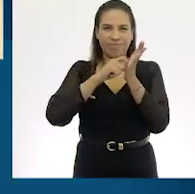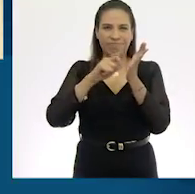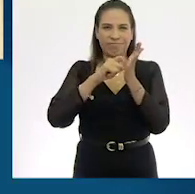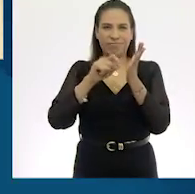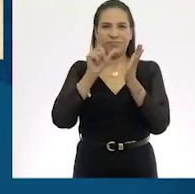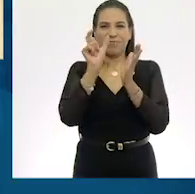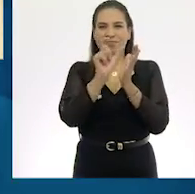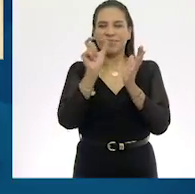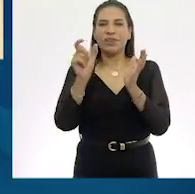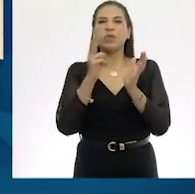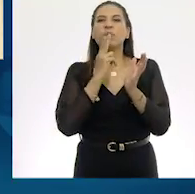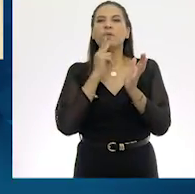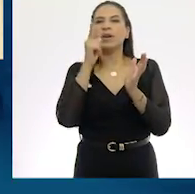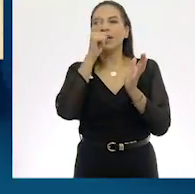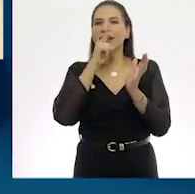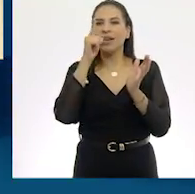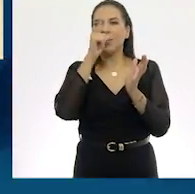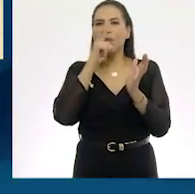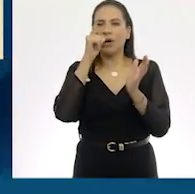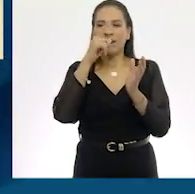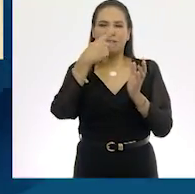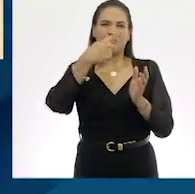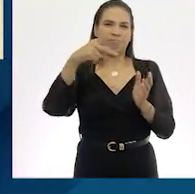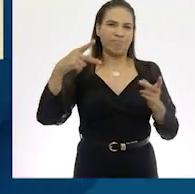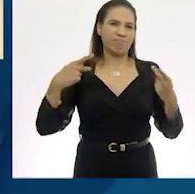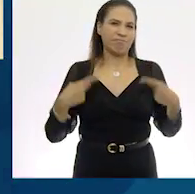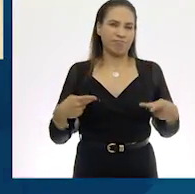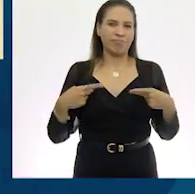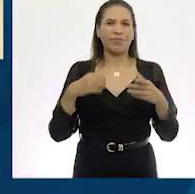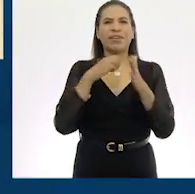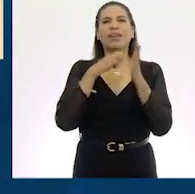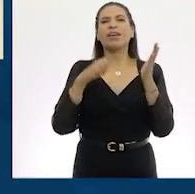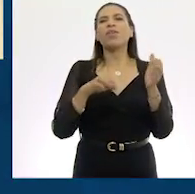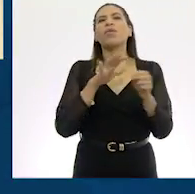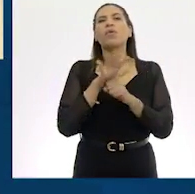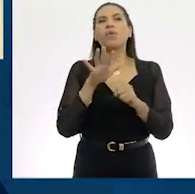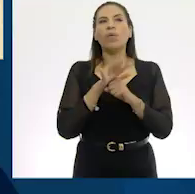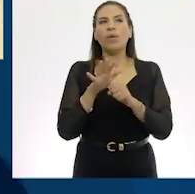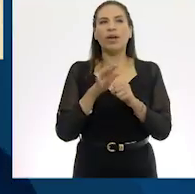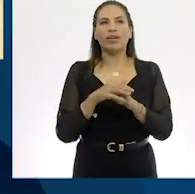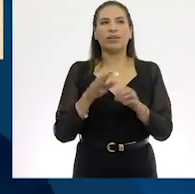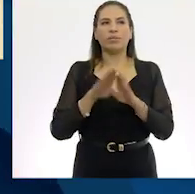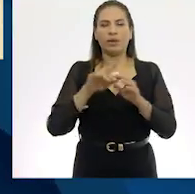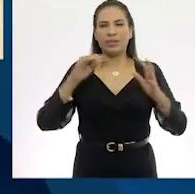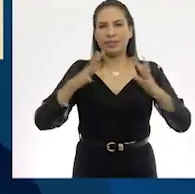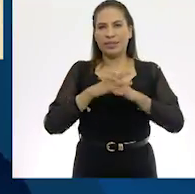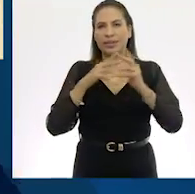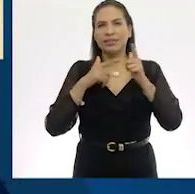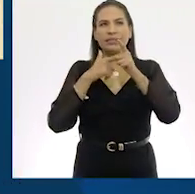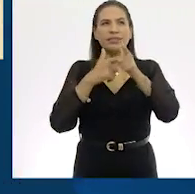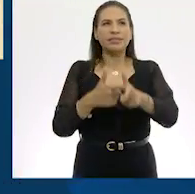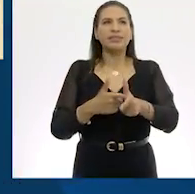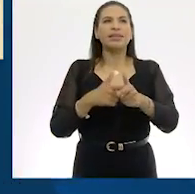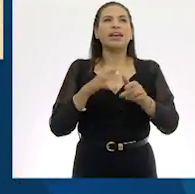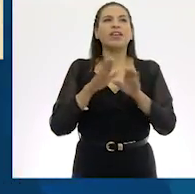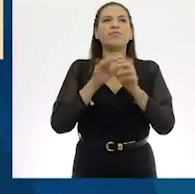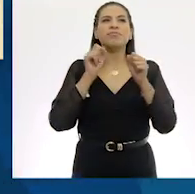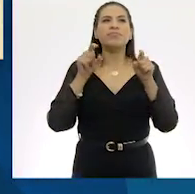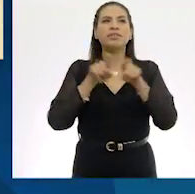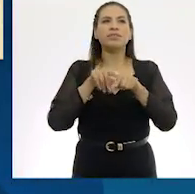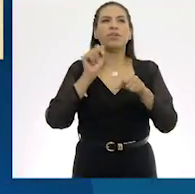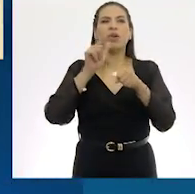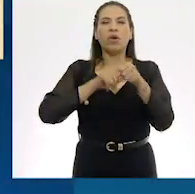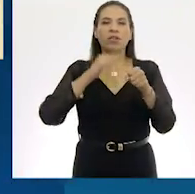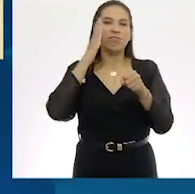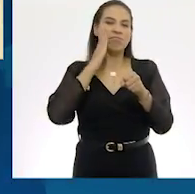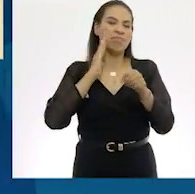es el uso del lenguaje propio del individuo. Ejemplos de paráfrasis. Las guerras seguirán mientras el color de la piel siga siendo más importante